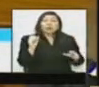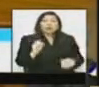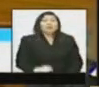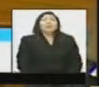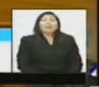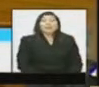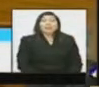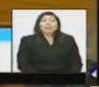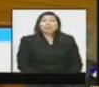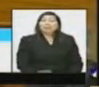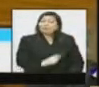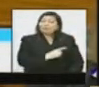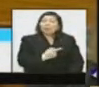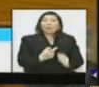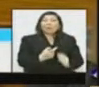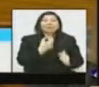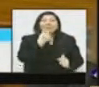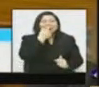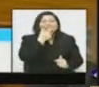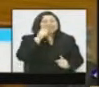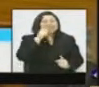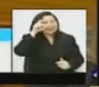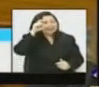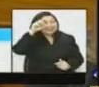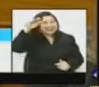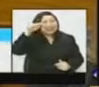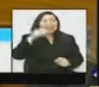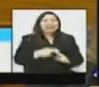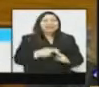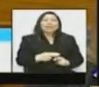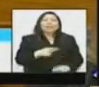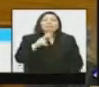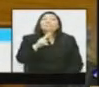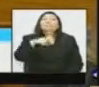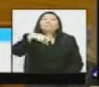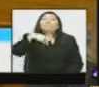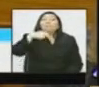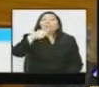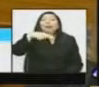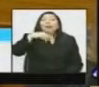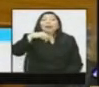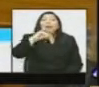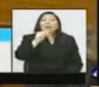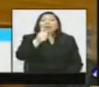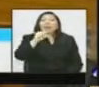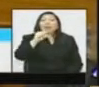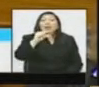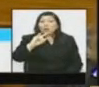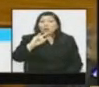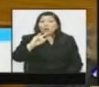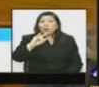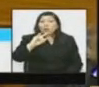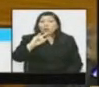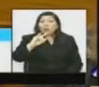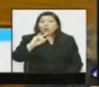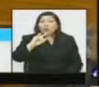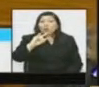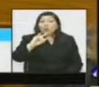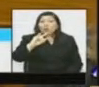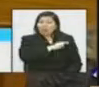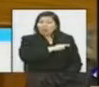un nuevo un nuevo congreso en el próximo 2021 ya no se presentan hijos